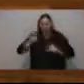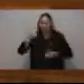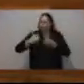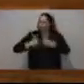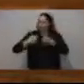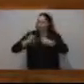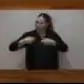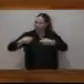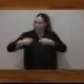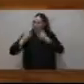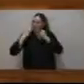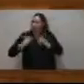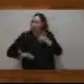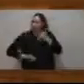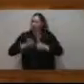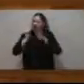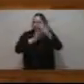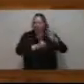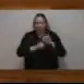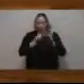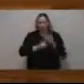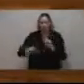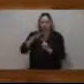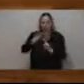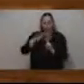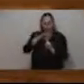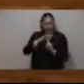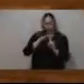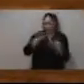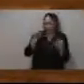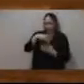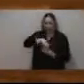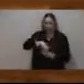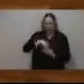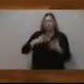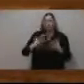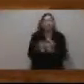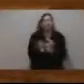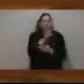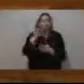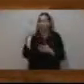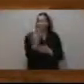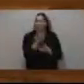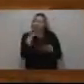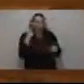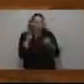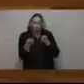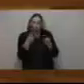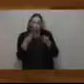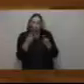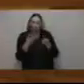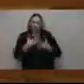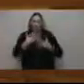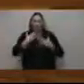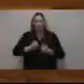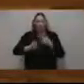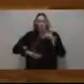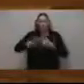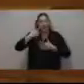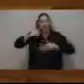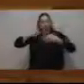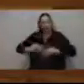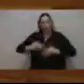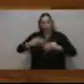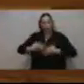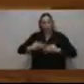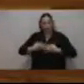mercados energéticos y la protección del medioambiente, y todo ello sometido a estrictos controles de salubridad y seguridad. Antes